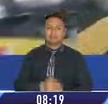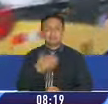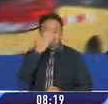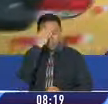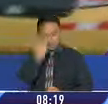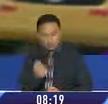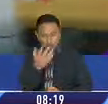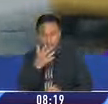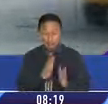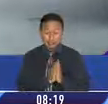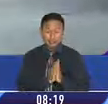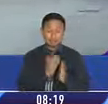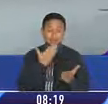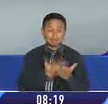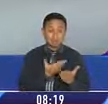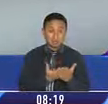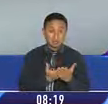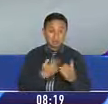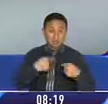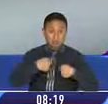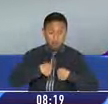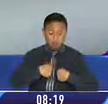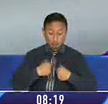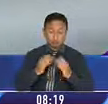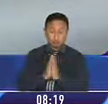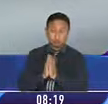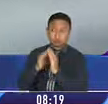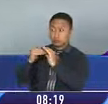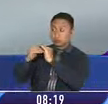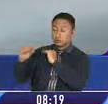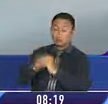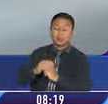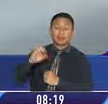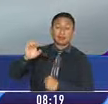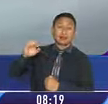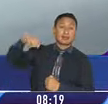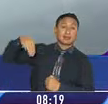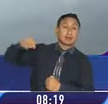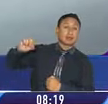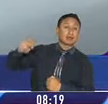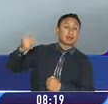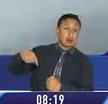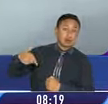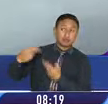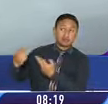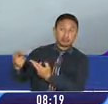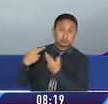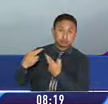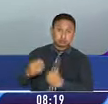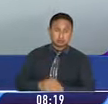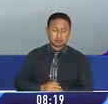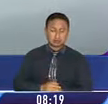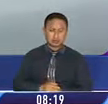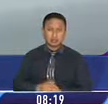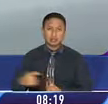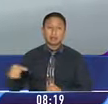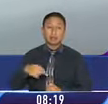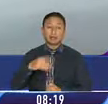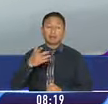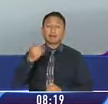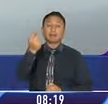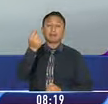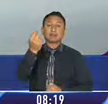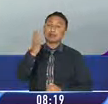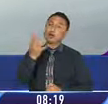que yo hablé? Bueno, no hablé, mandé una solicitud a la EMOD. Y lo que nos supieron cuando estás diciendo que no hay